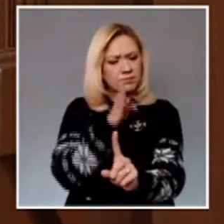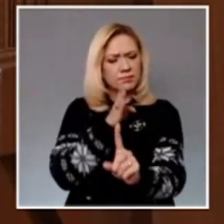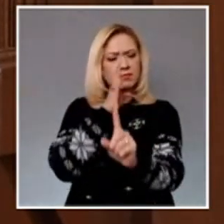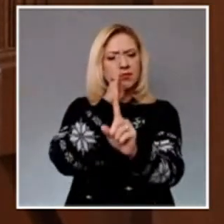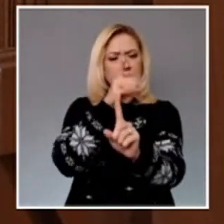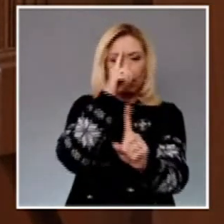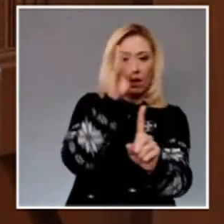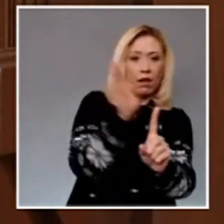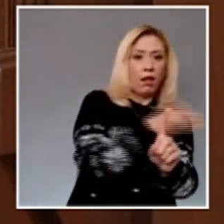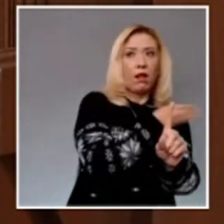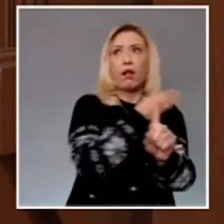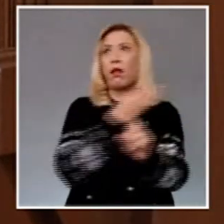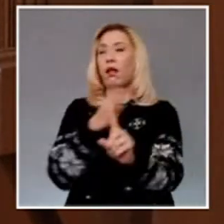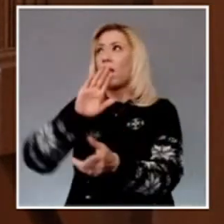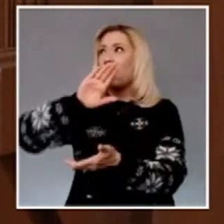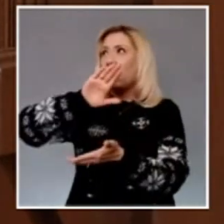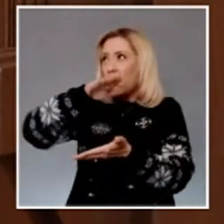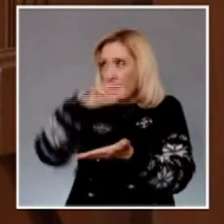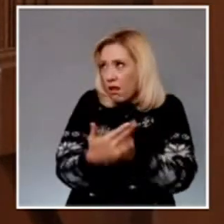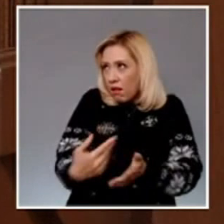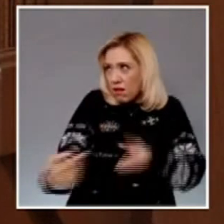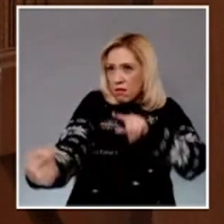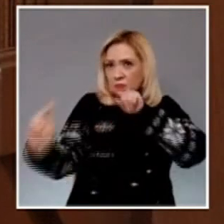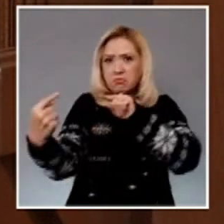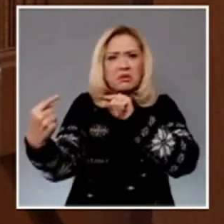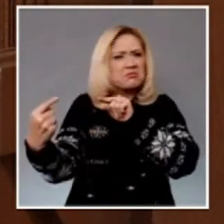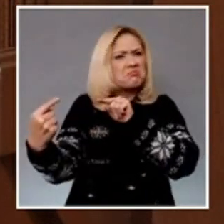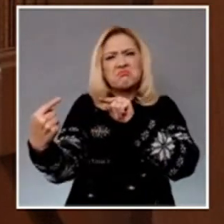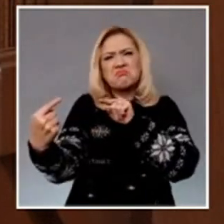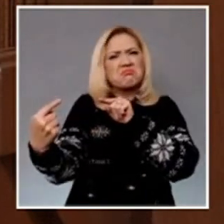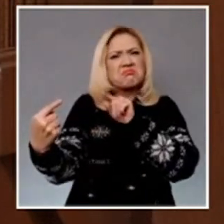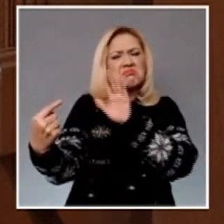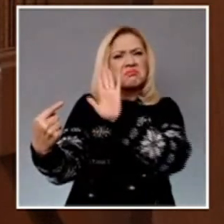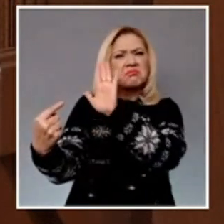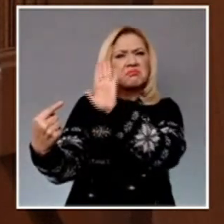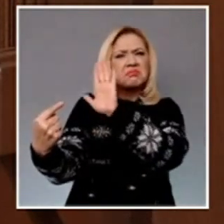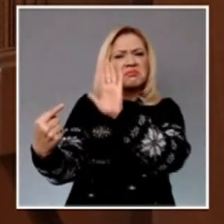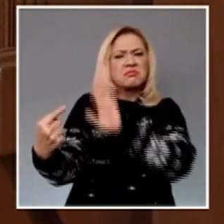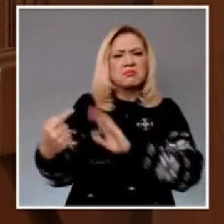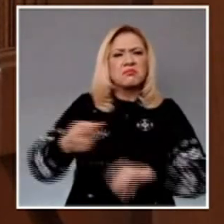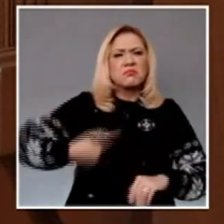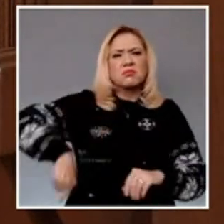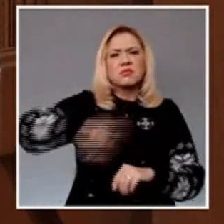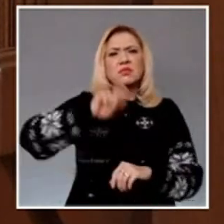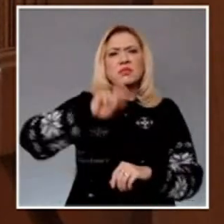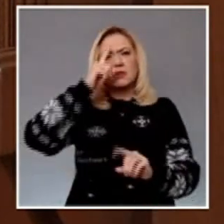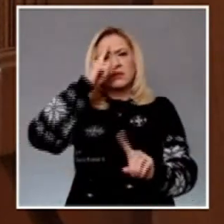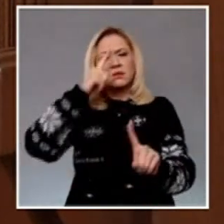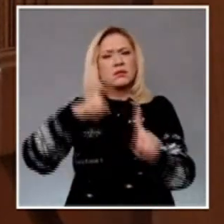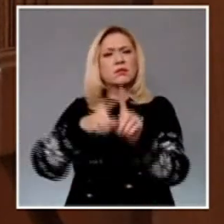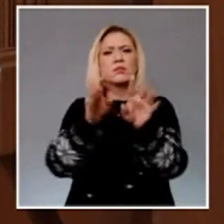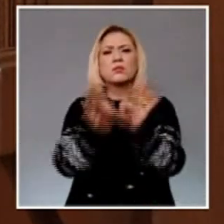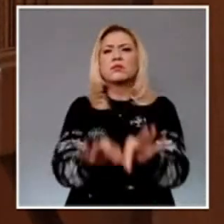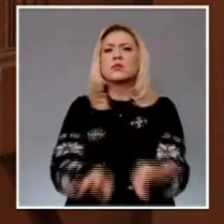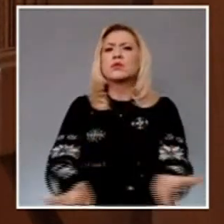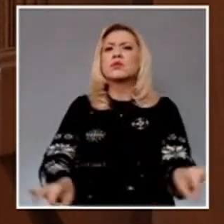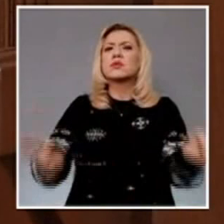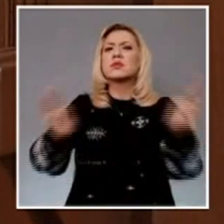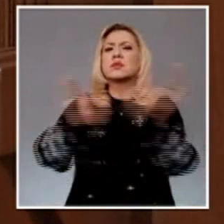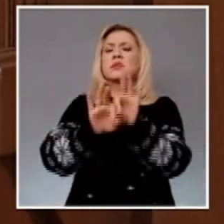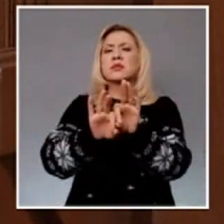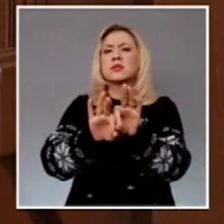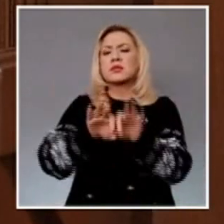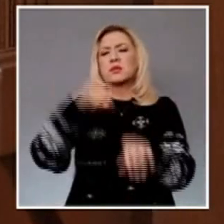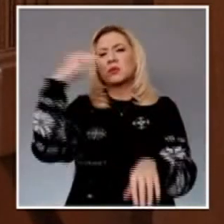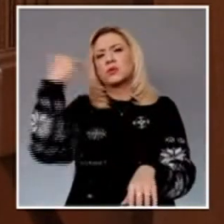y menos aún nos distraen los despropósitos mediáticos. Queda absolutamente probado que eso no